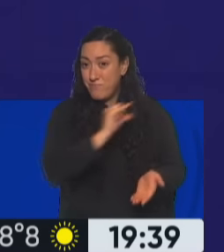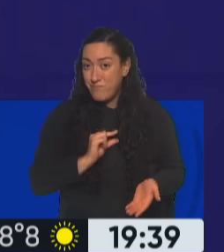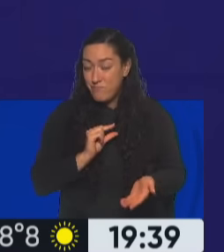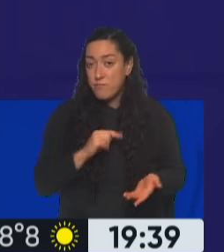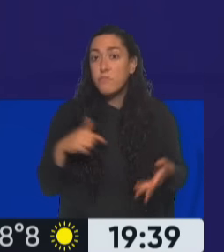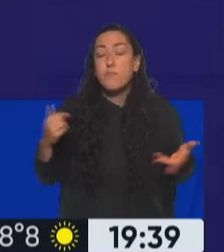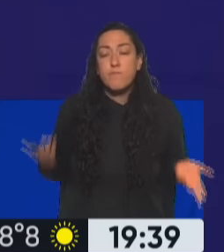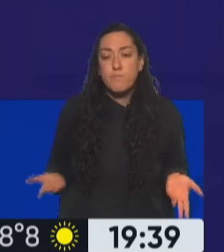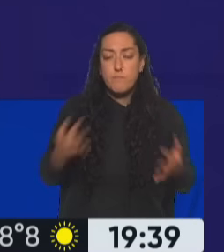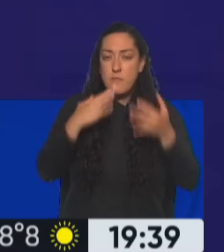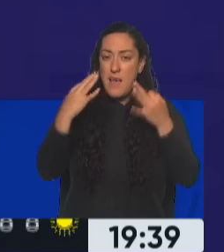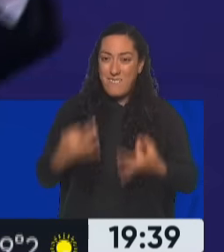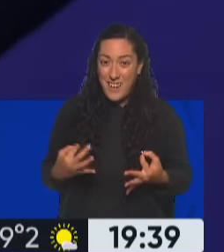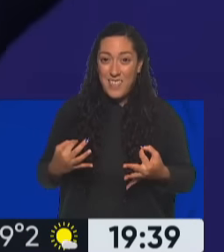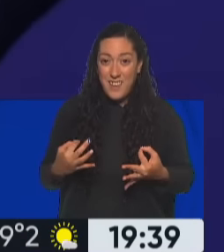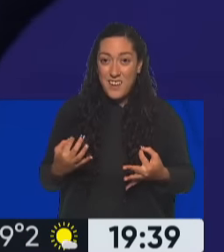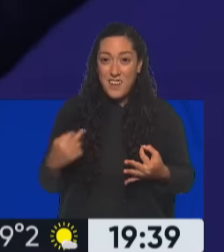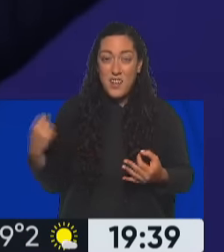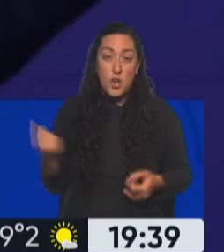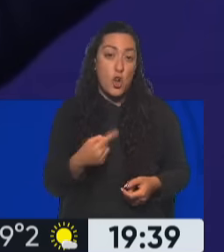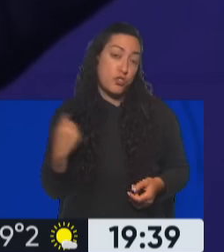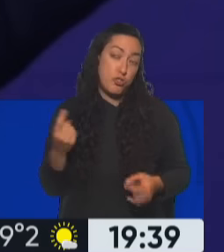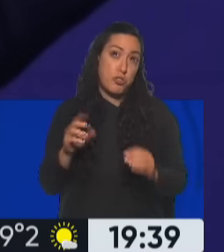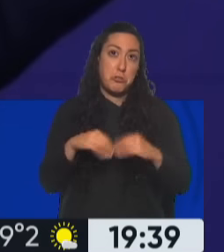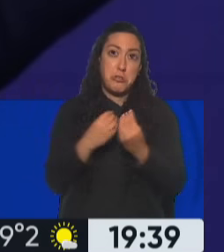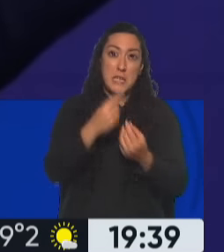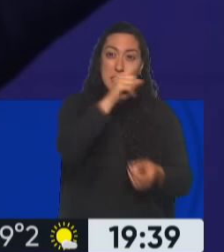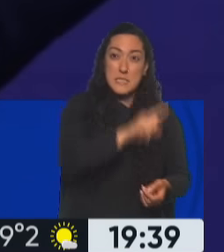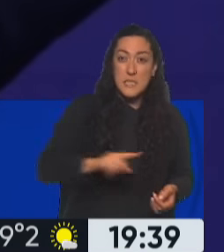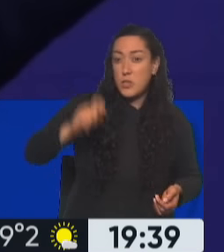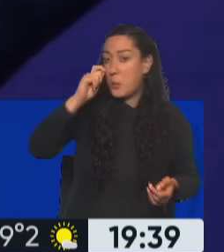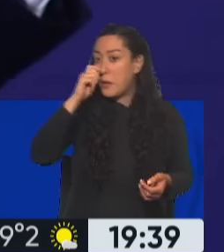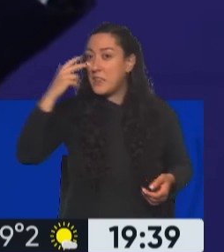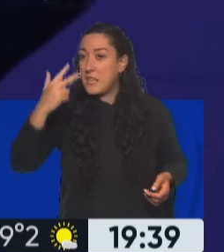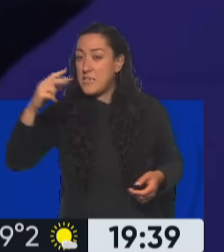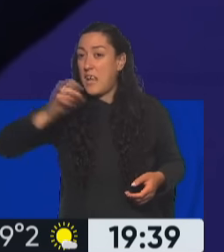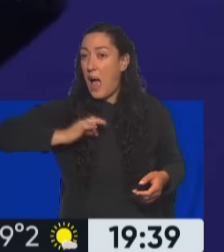Y la realidad es que nosotros, después de 123 años,